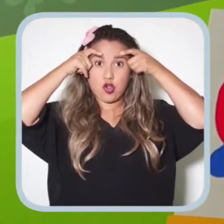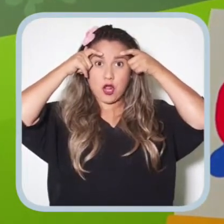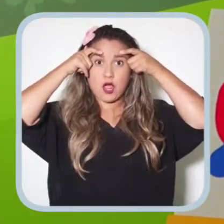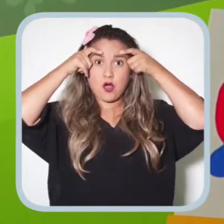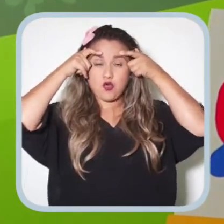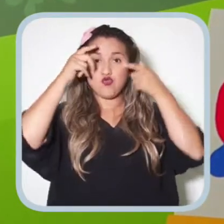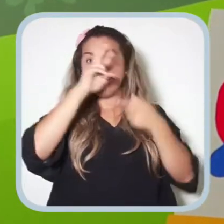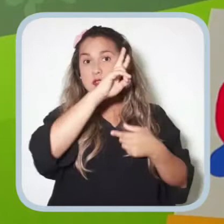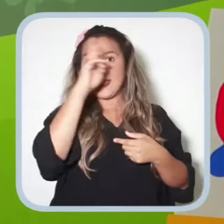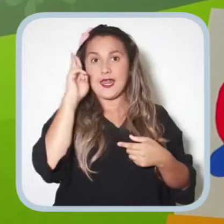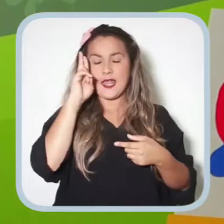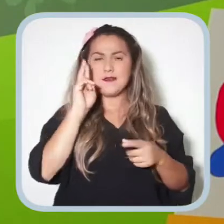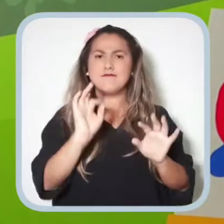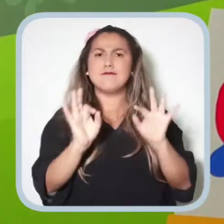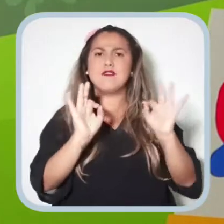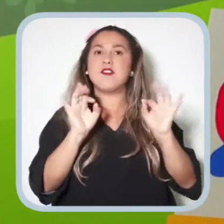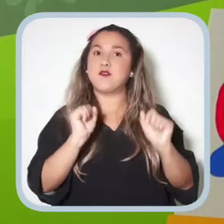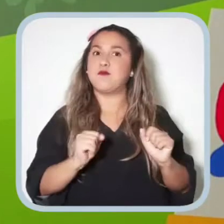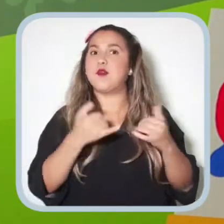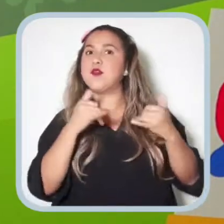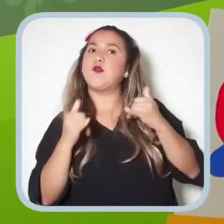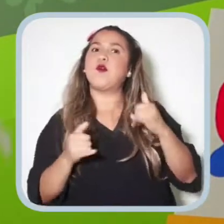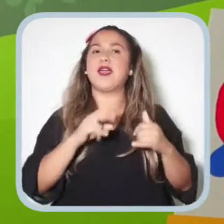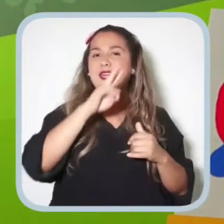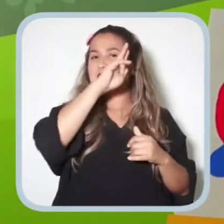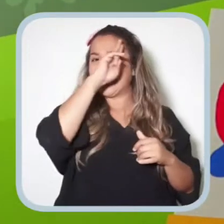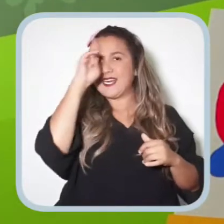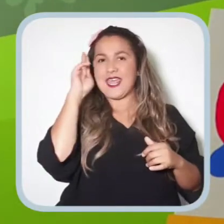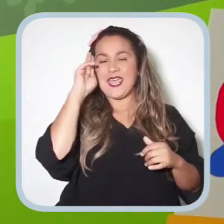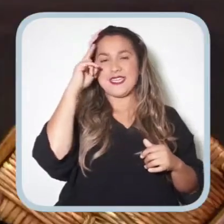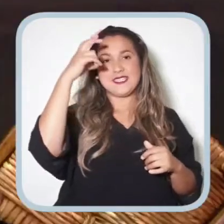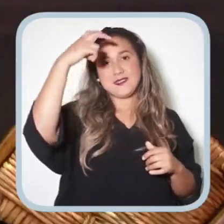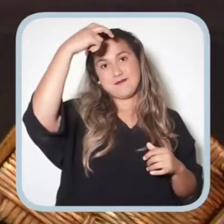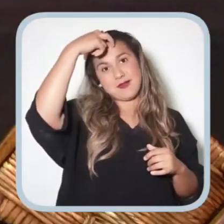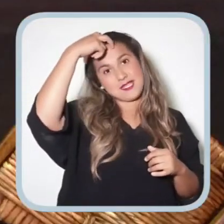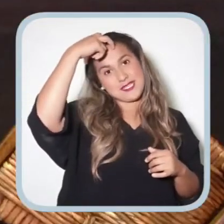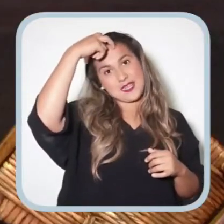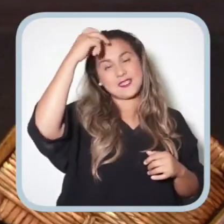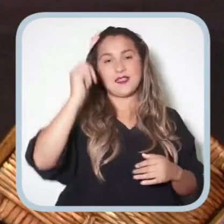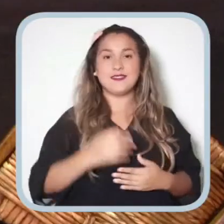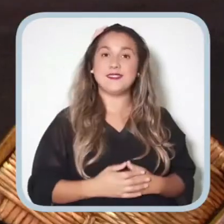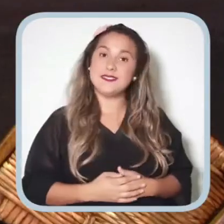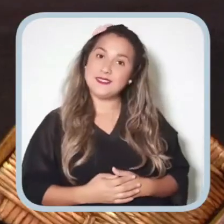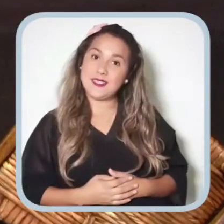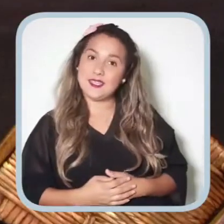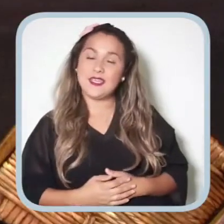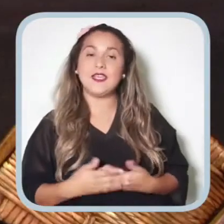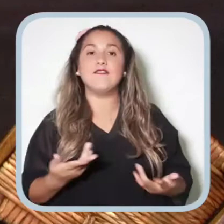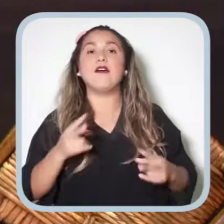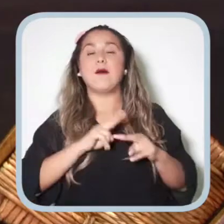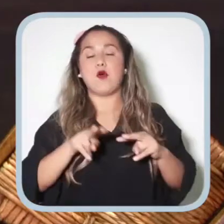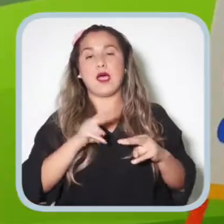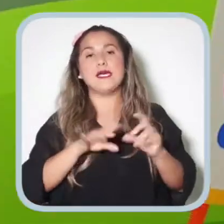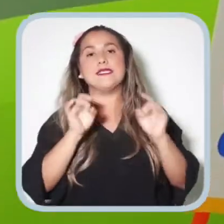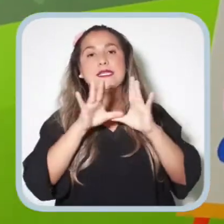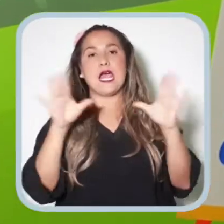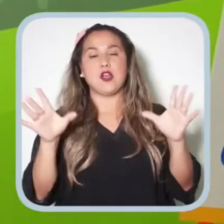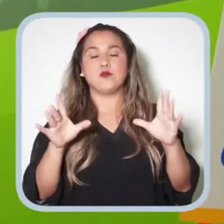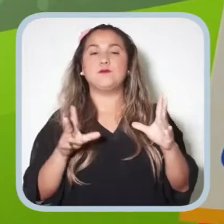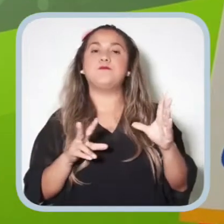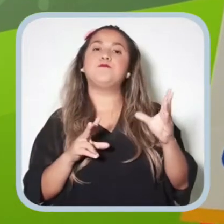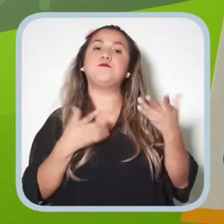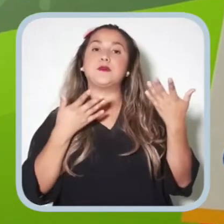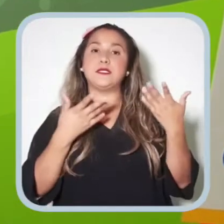porque puedo jugar a reyes y princesas. Vamos a hacer algo. Con los pedacitos de cinta de